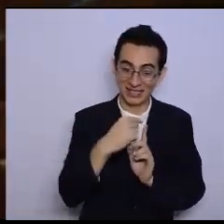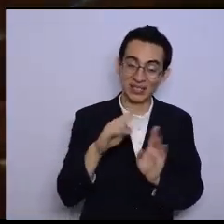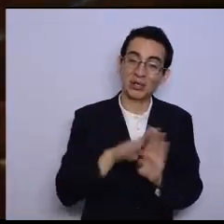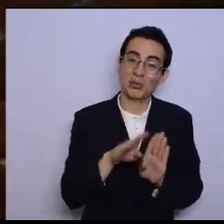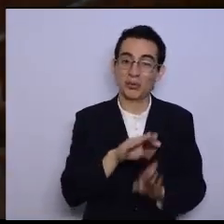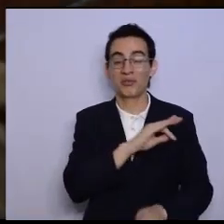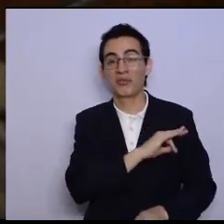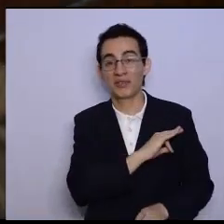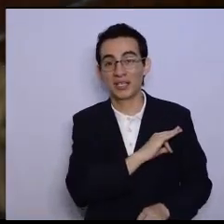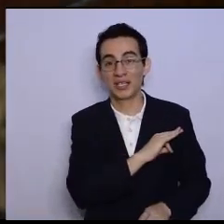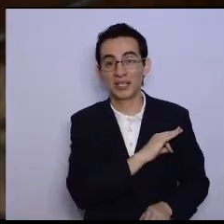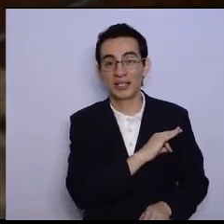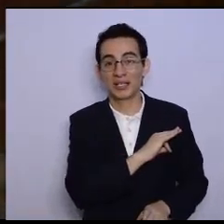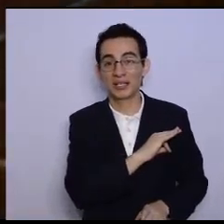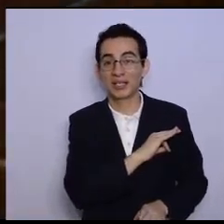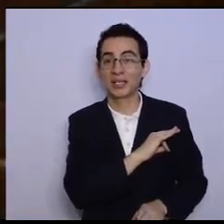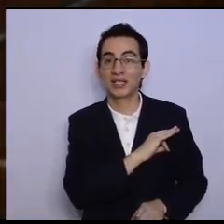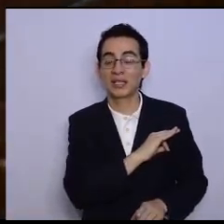Él,